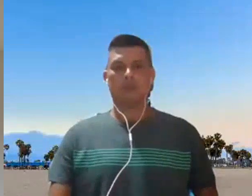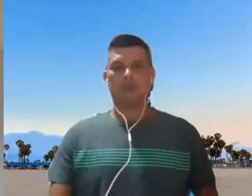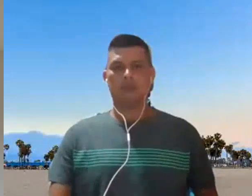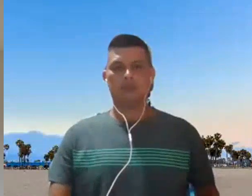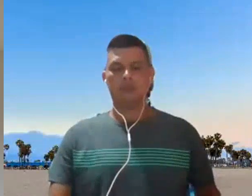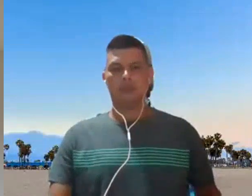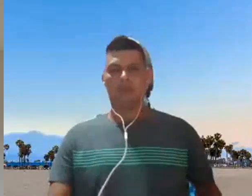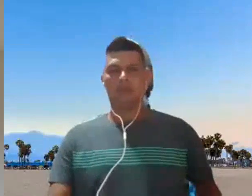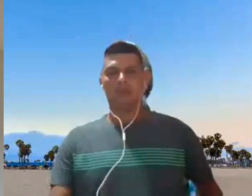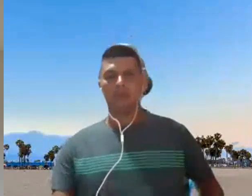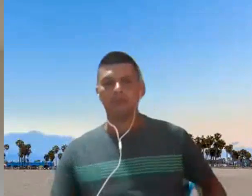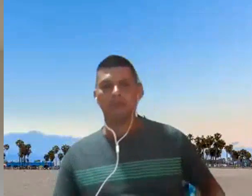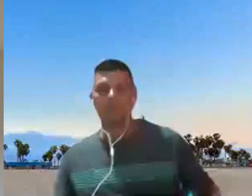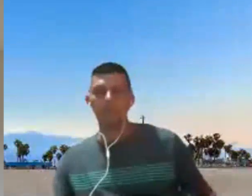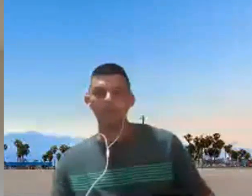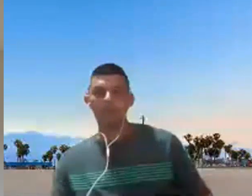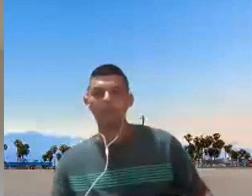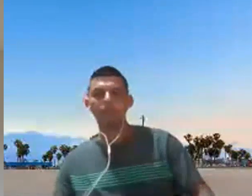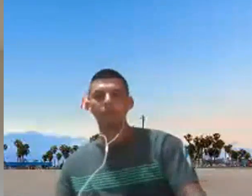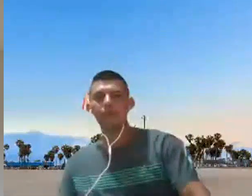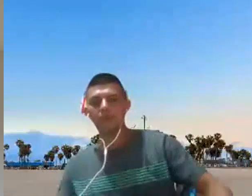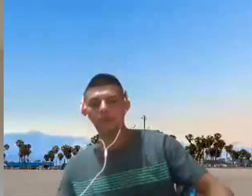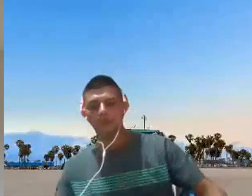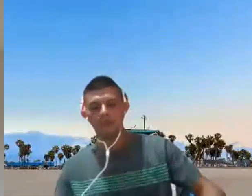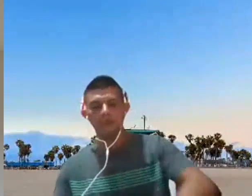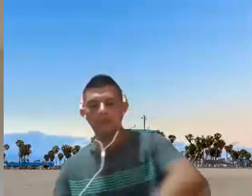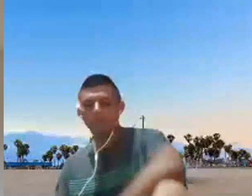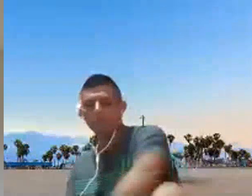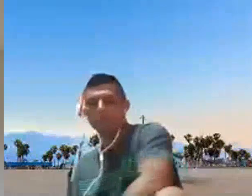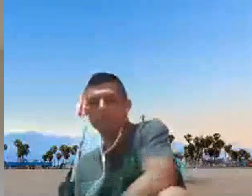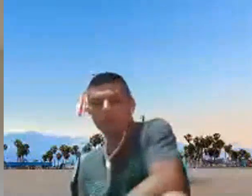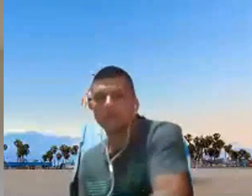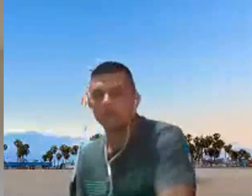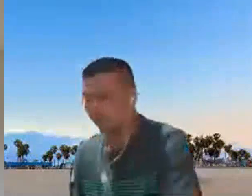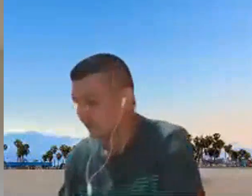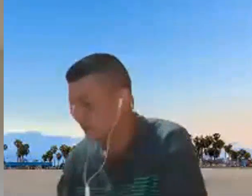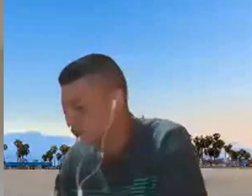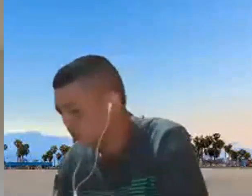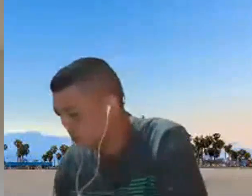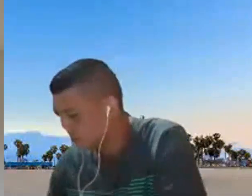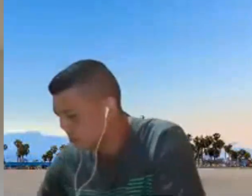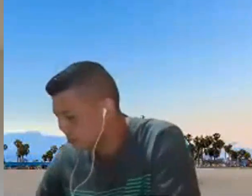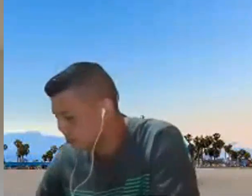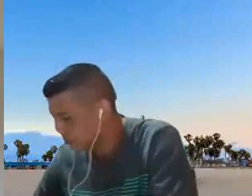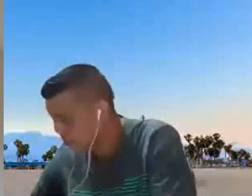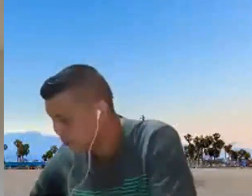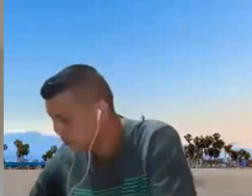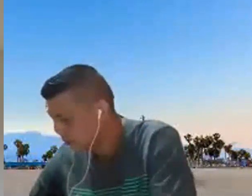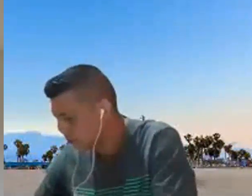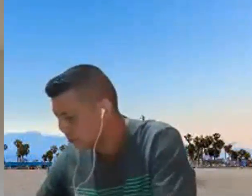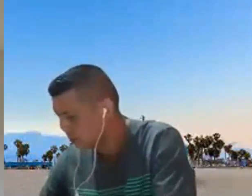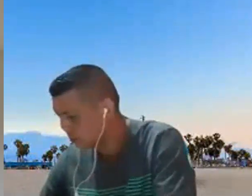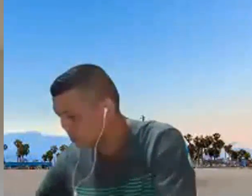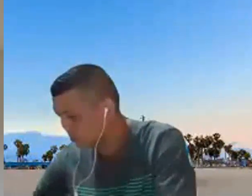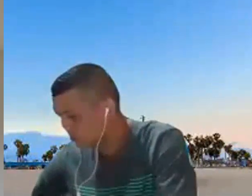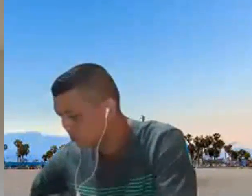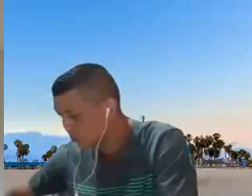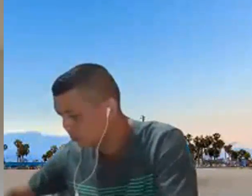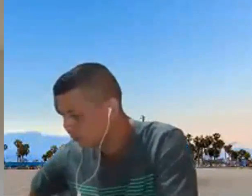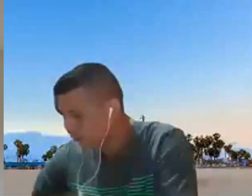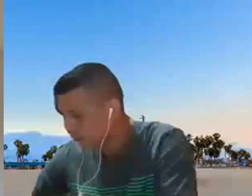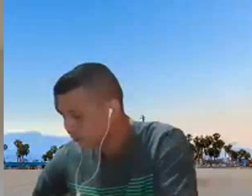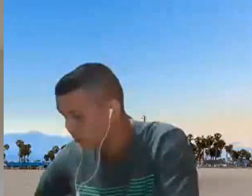tutoría. No es lo mismo que asesoría, tenemos tutoría. Yo soy tutora de los paralelos 8 y 9. Entonces, con el 8 y el 9